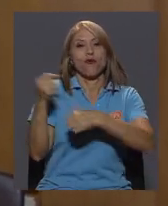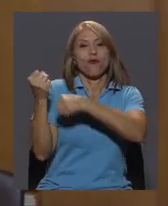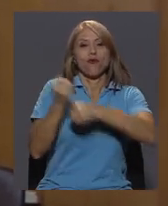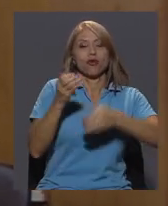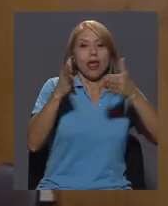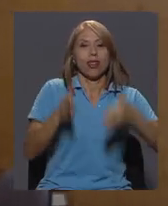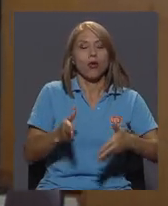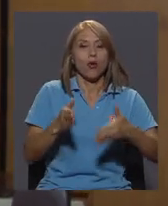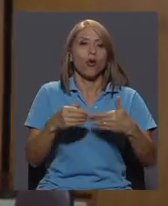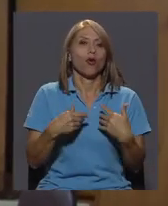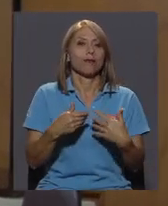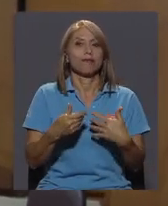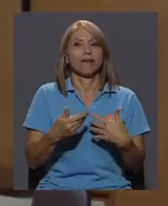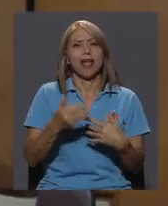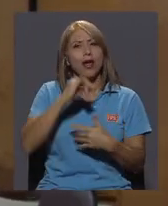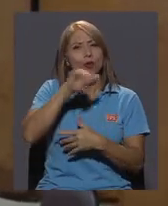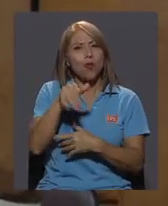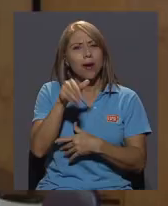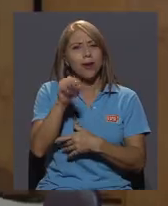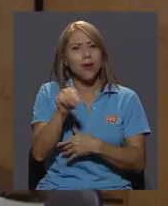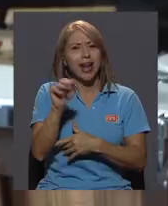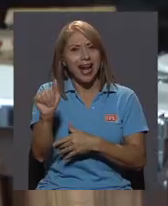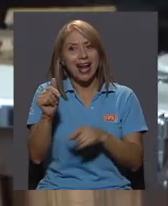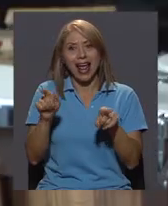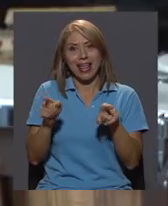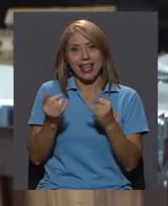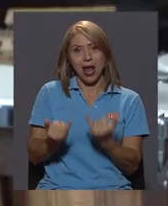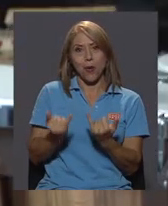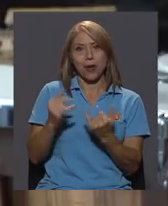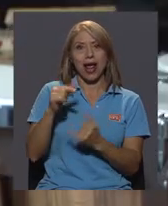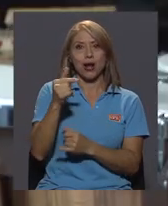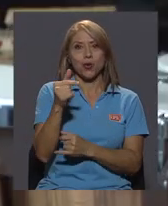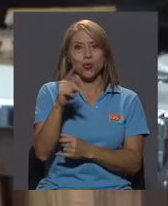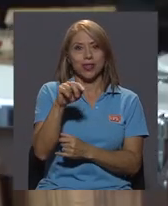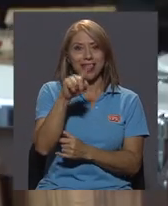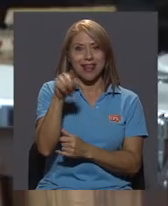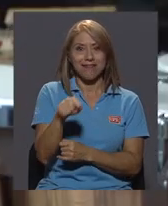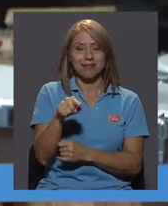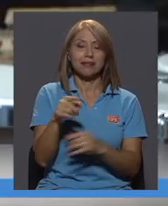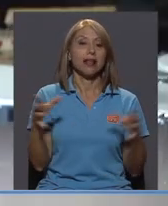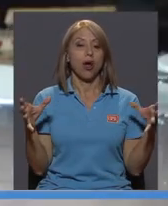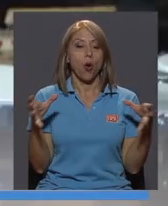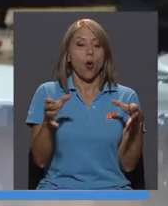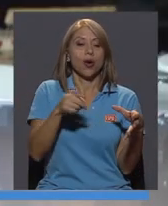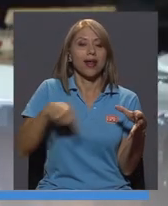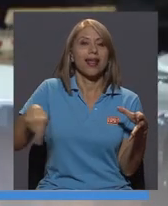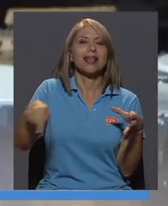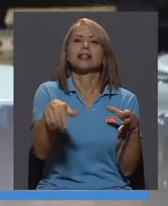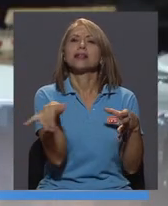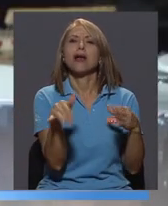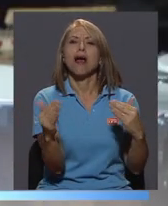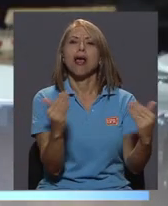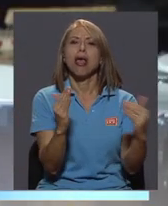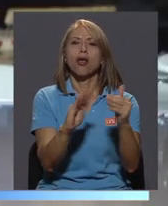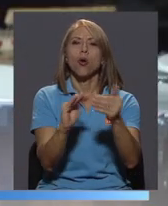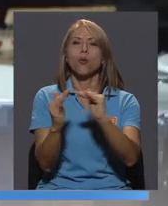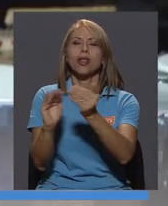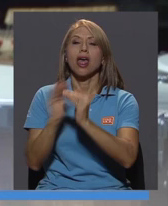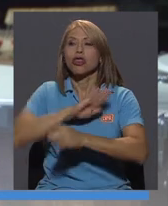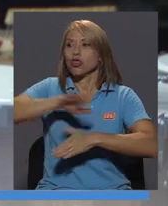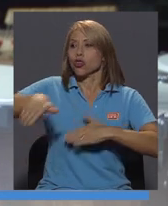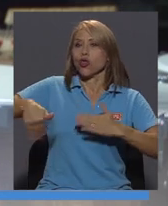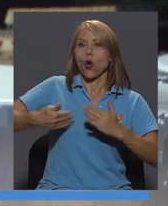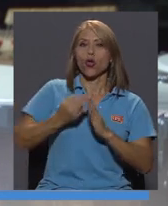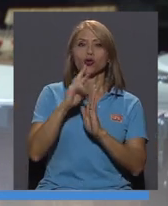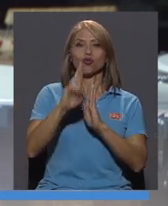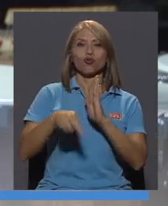por Juan Manuel Arana y ahora el maestro Gutiérrez. La orquesta es una comunidad, todos tenemos un rol importante en la orquesta,